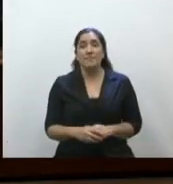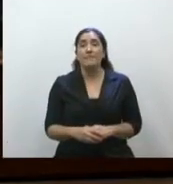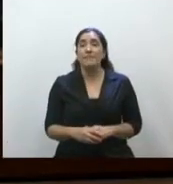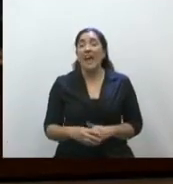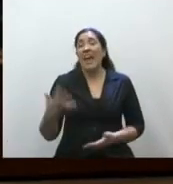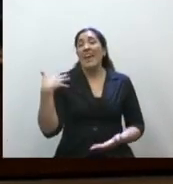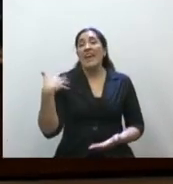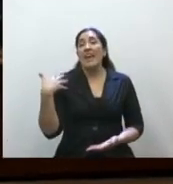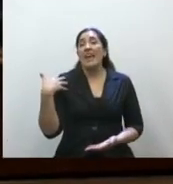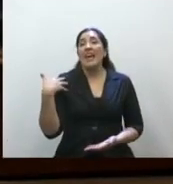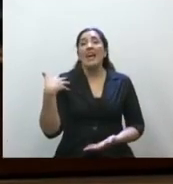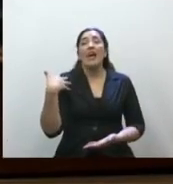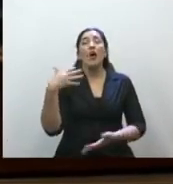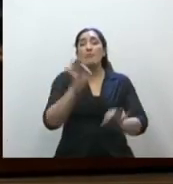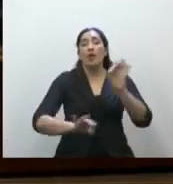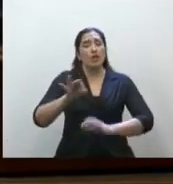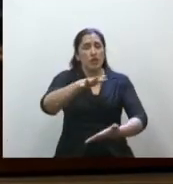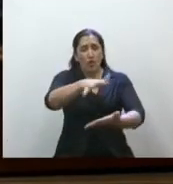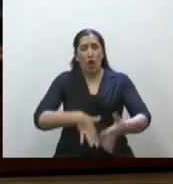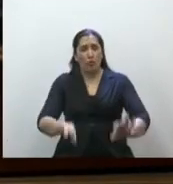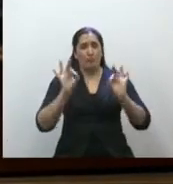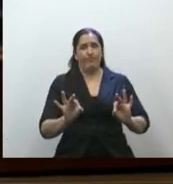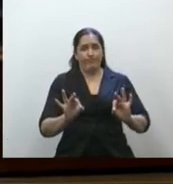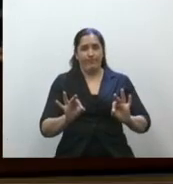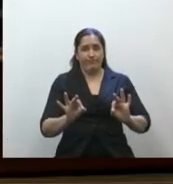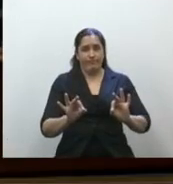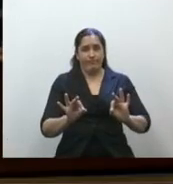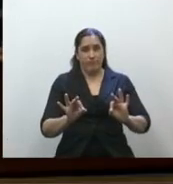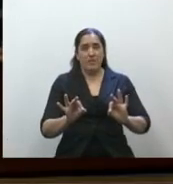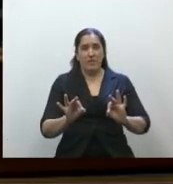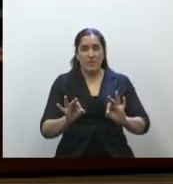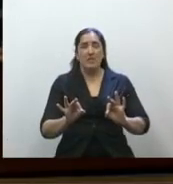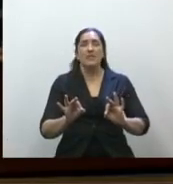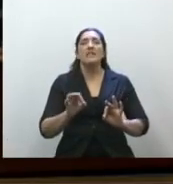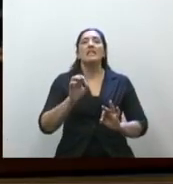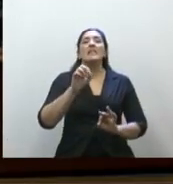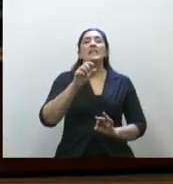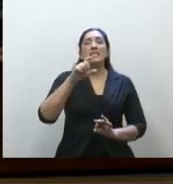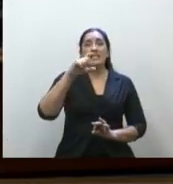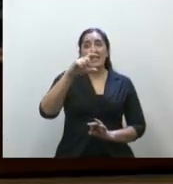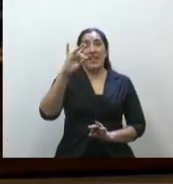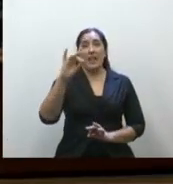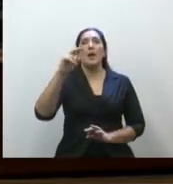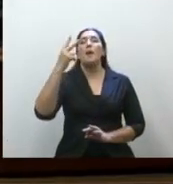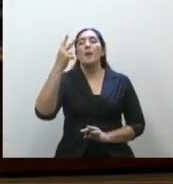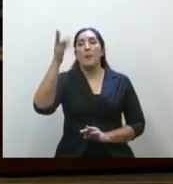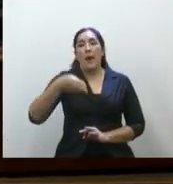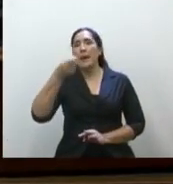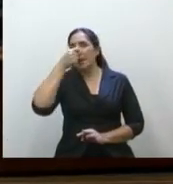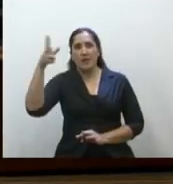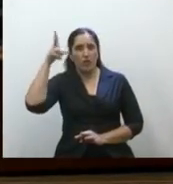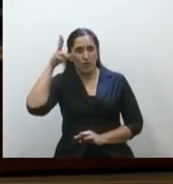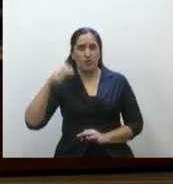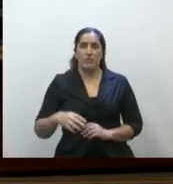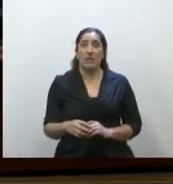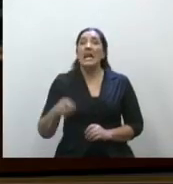En general, sí, en general. CD 22. CD 22, barria 18. ¿Ya está, señora? Ya está. Sí, si